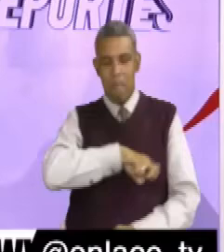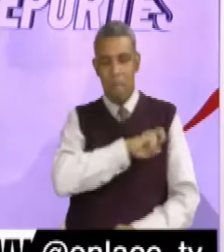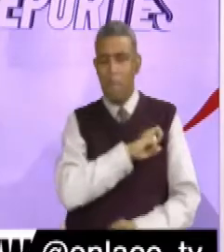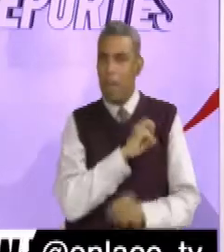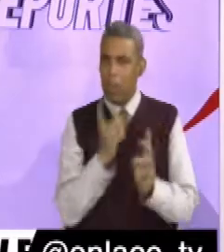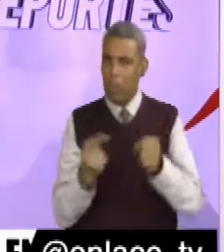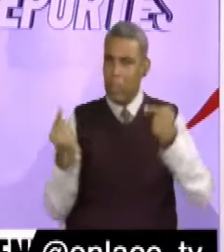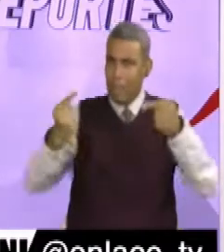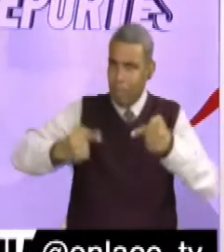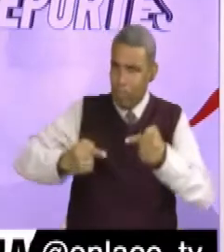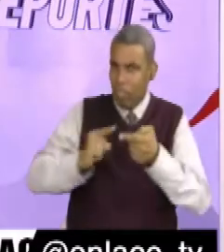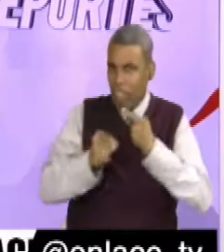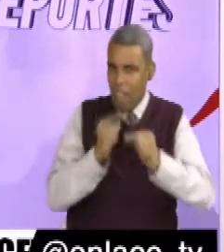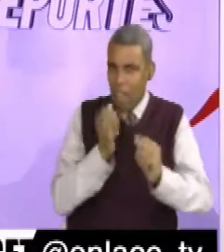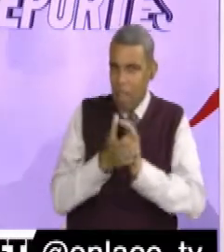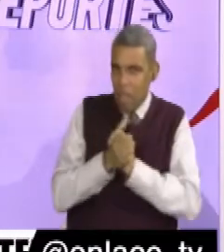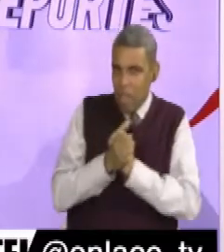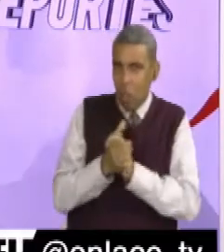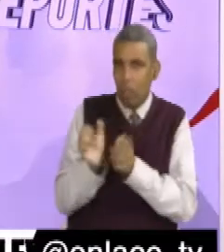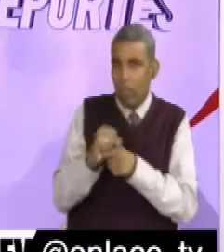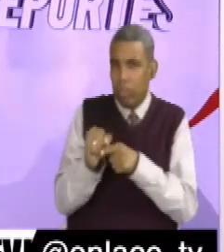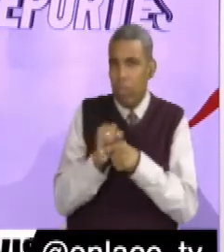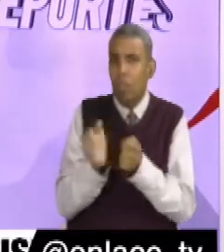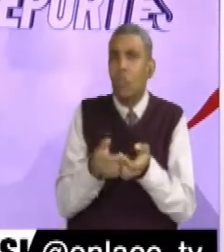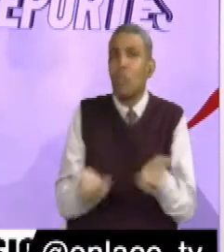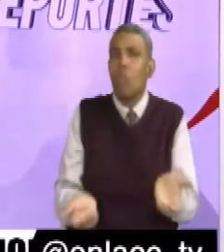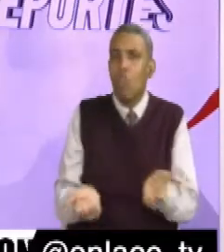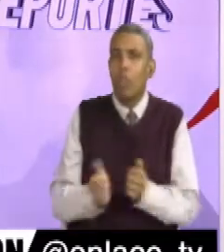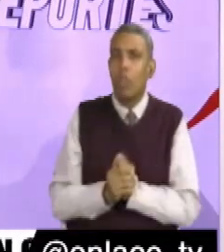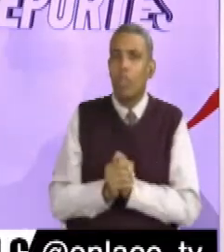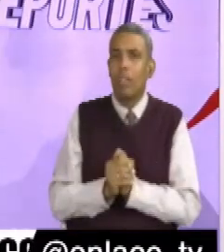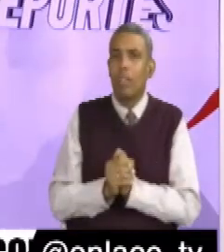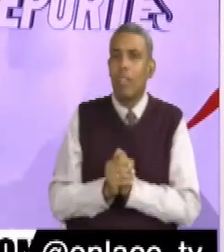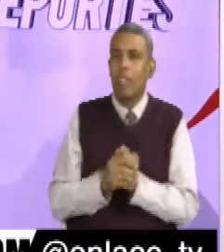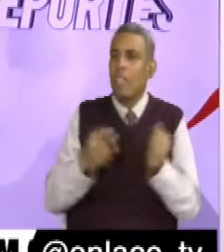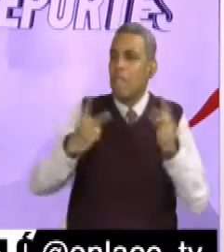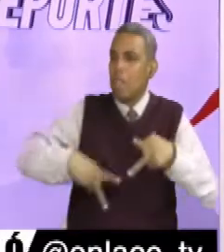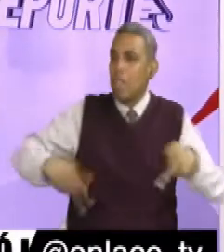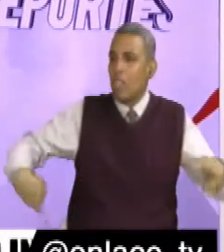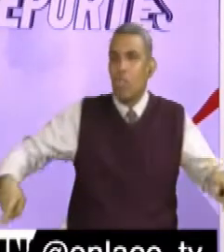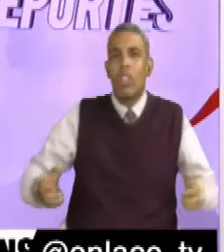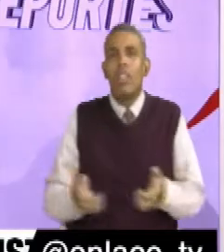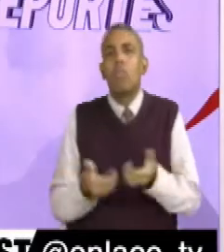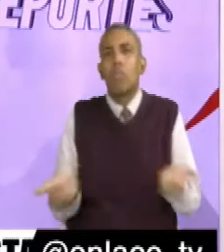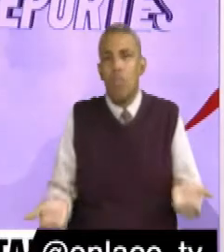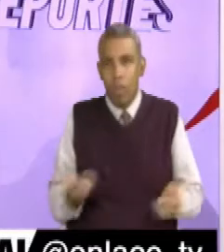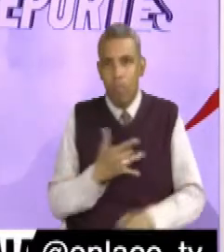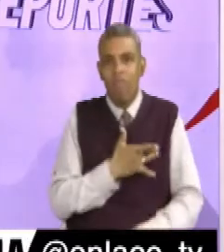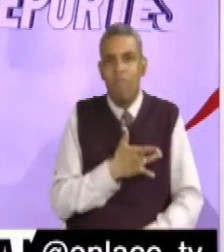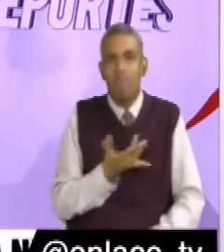la Selección Colombia. Ariel, ¿cómo está el ambiente allí? Adelante, buenas tardes.